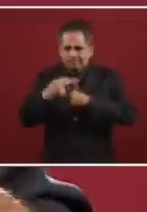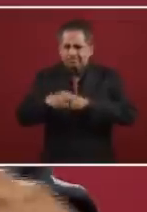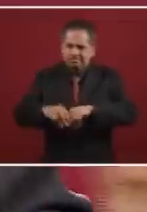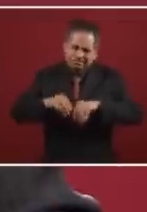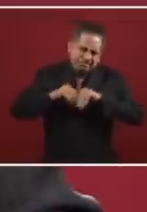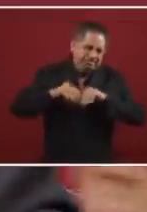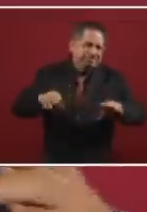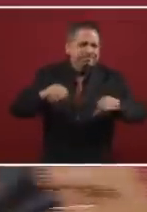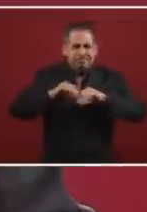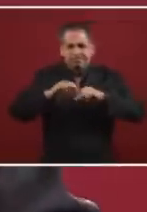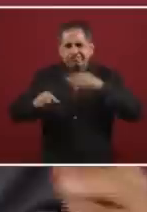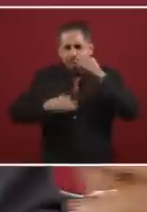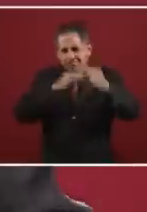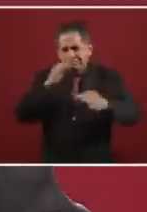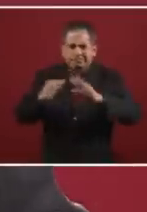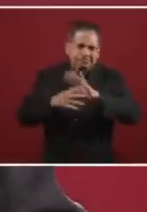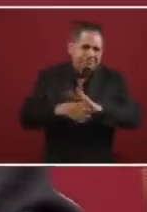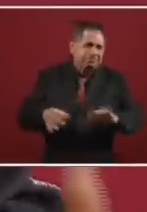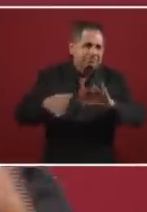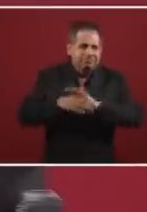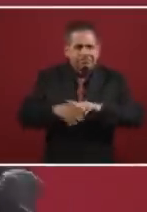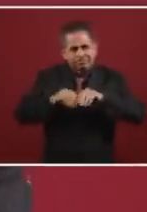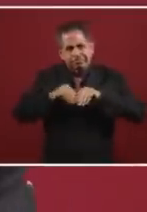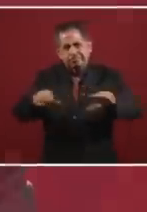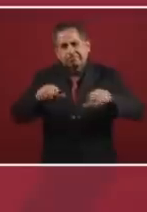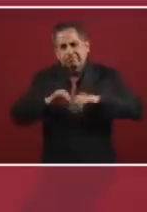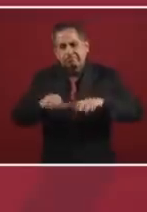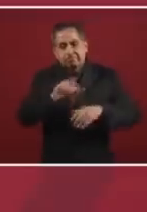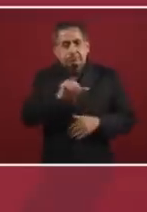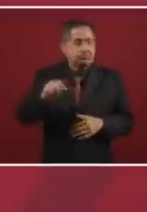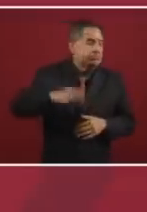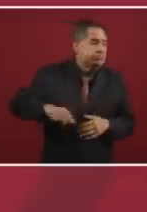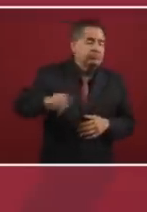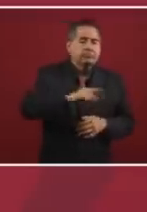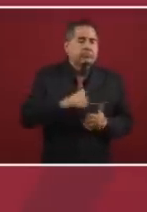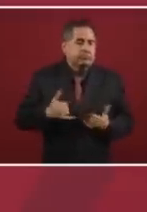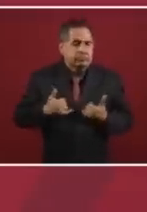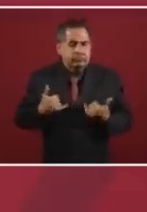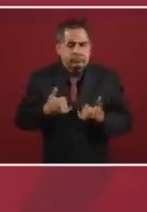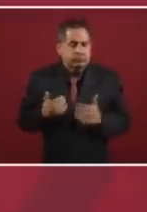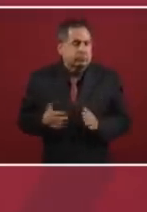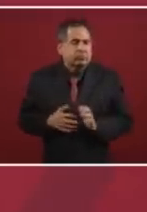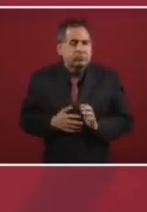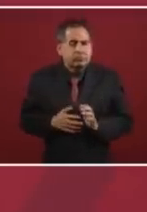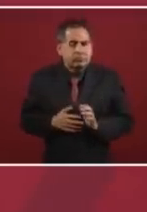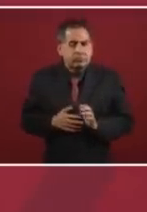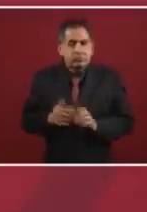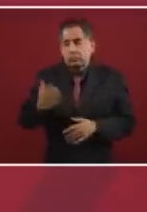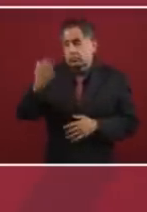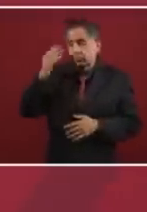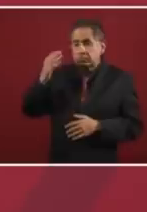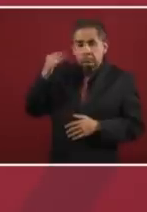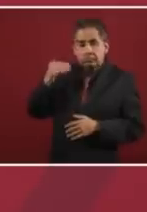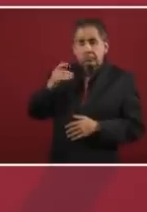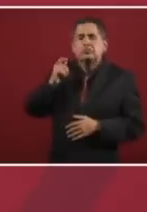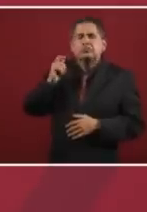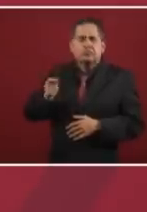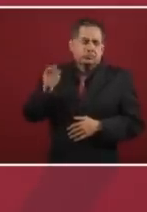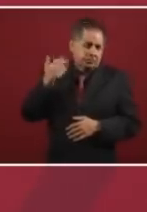para informar a los jóvenes porque lo único que había